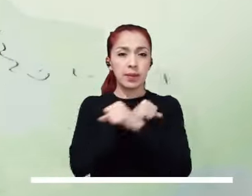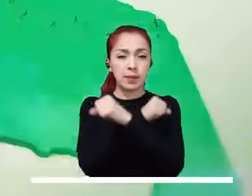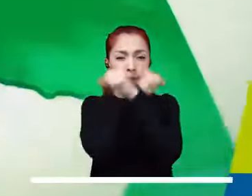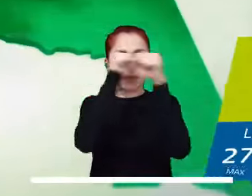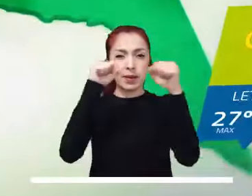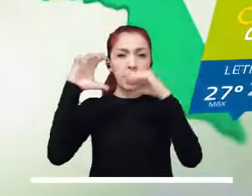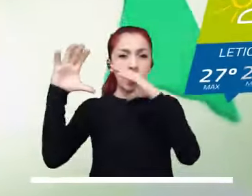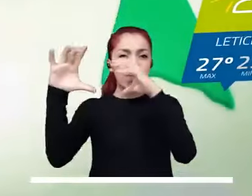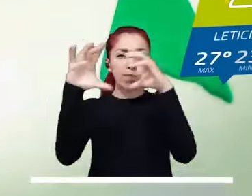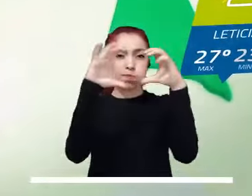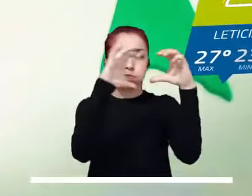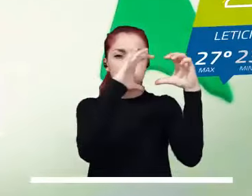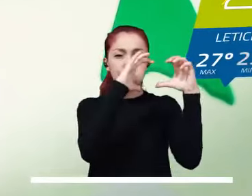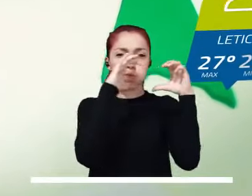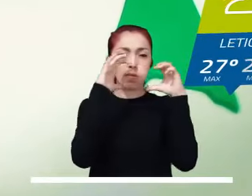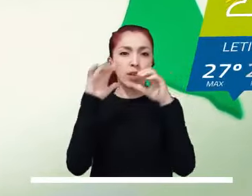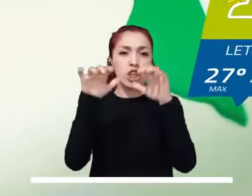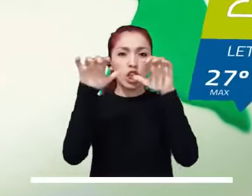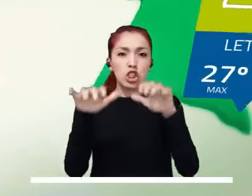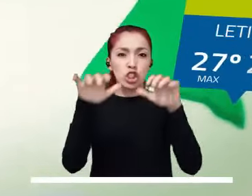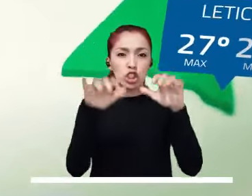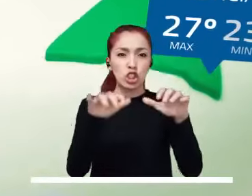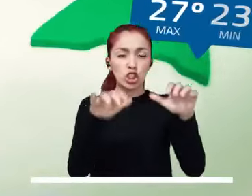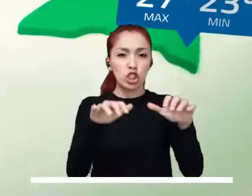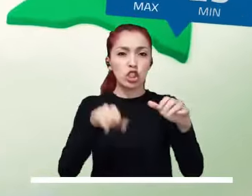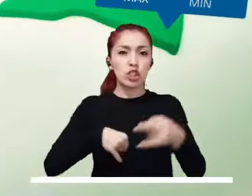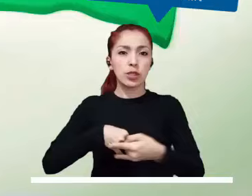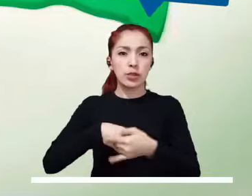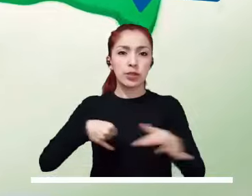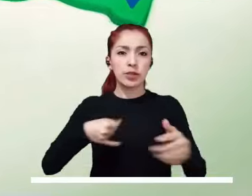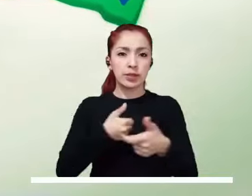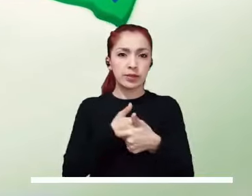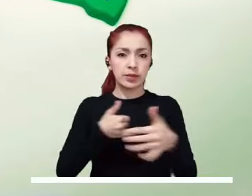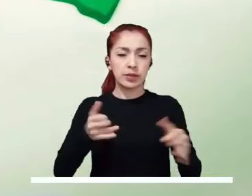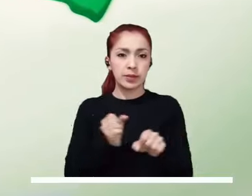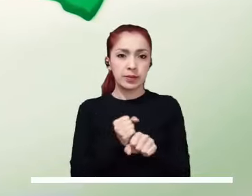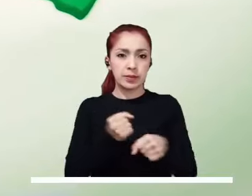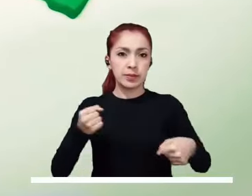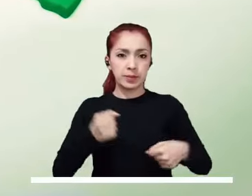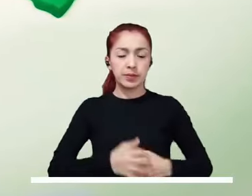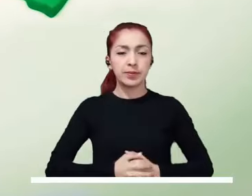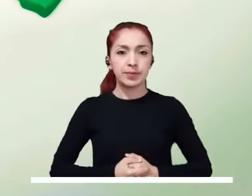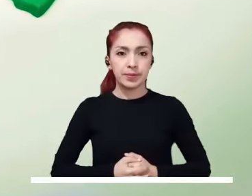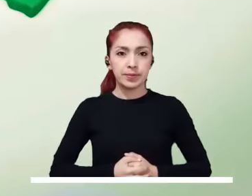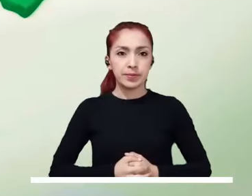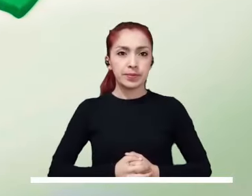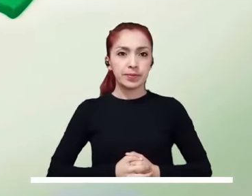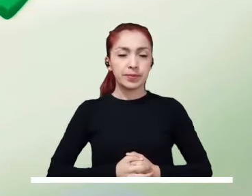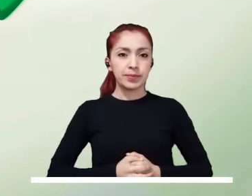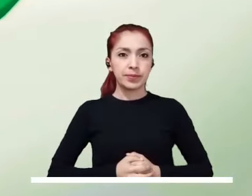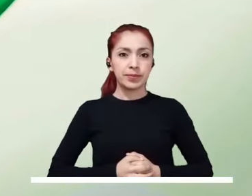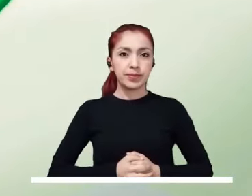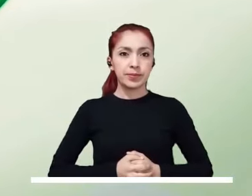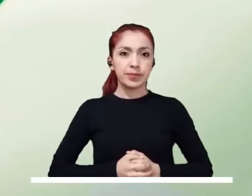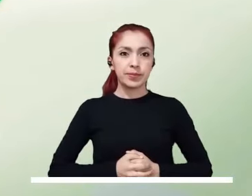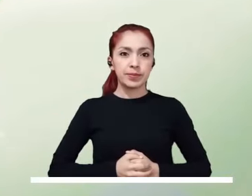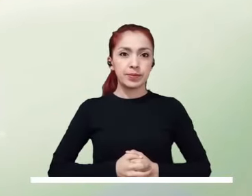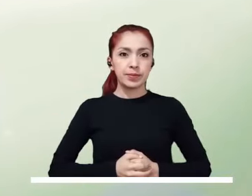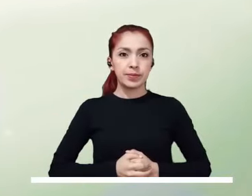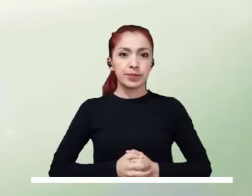Para la Amazonía se estima una mañana con cielo encapotado y lluvias en áreas de Guainía, Guaviare y